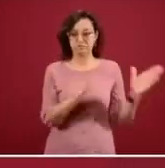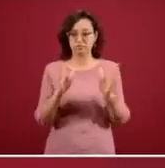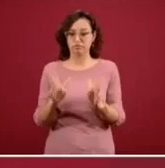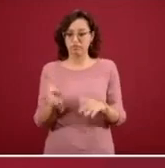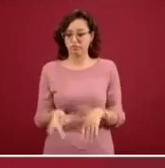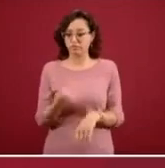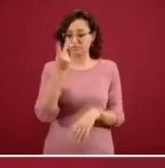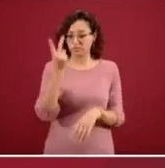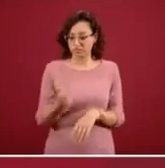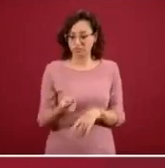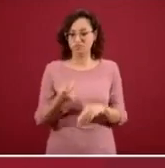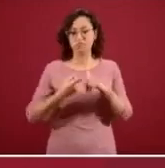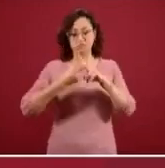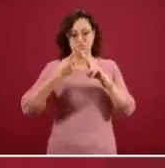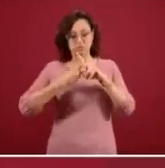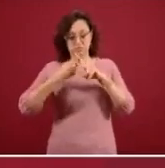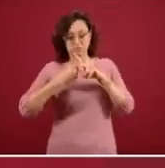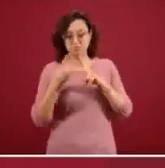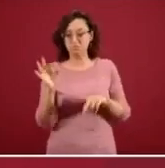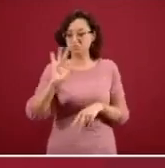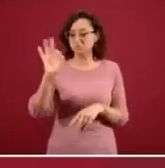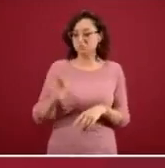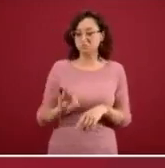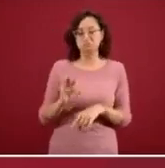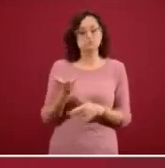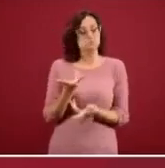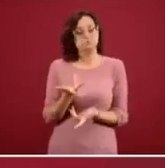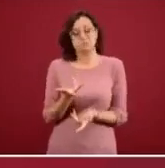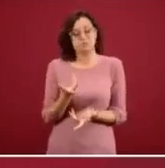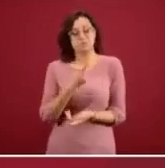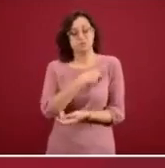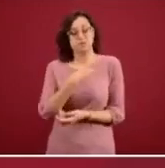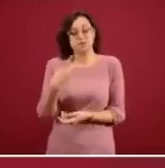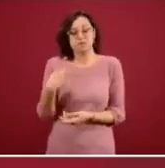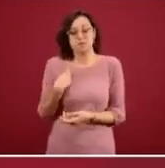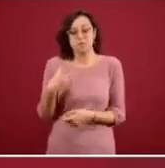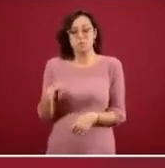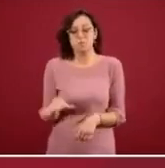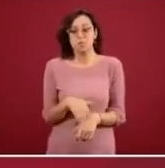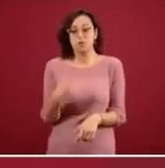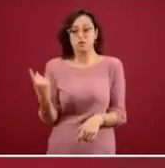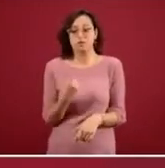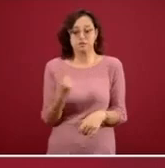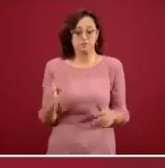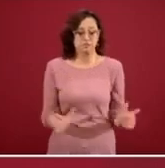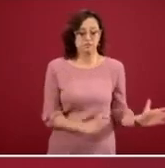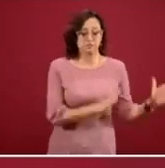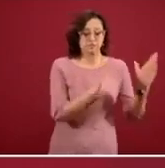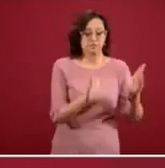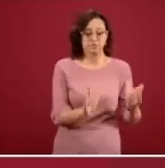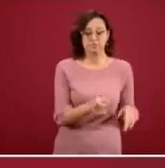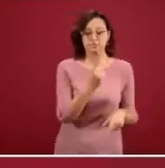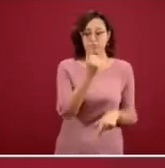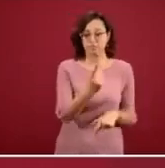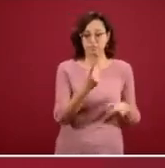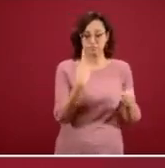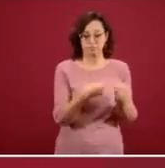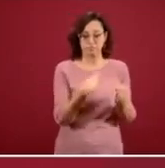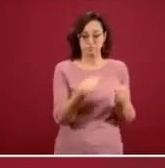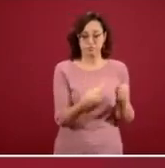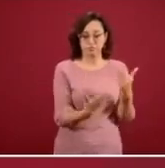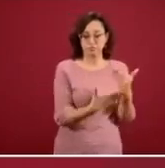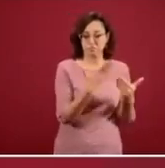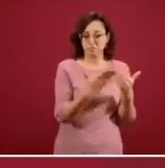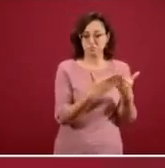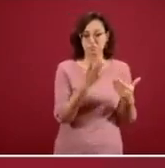utilizaríamos este método por una razón muy simple. La fase 1 tiene pocos casos, ya pasamos